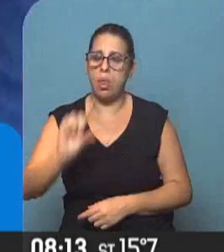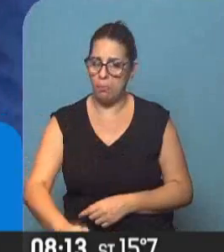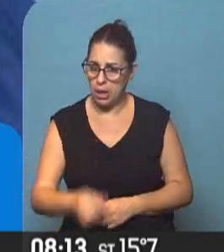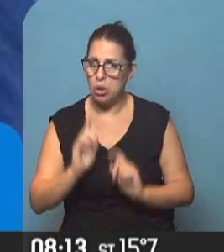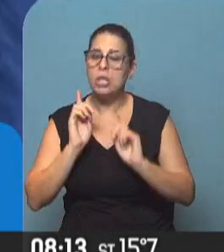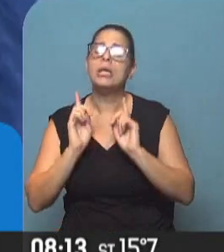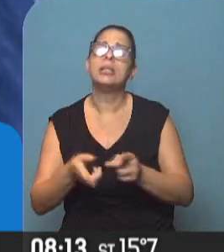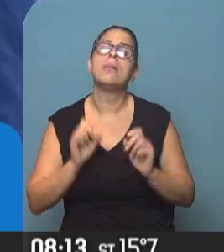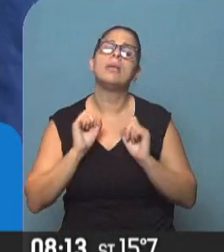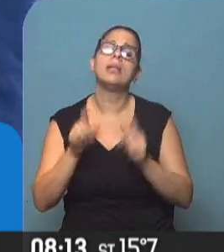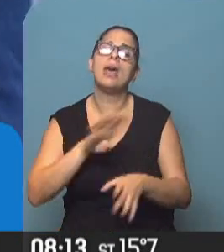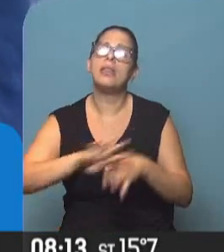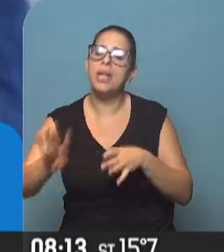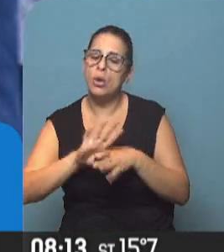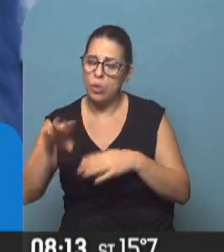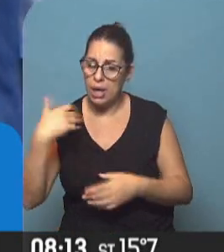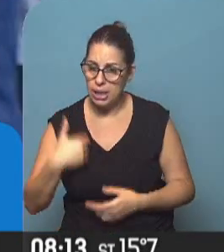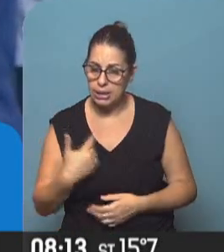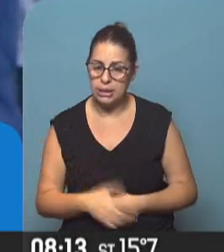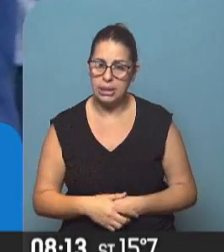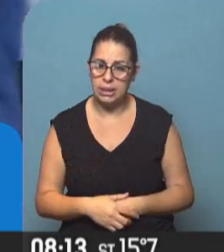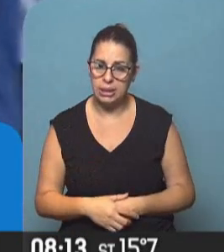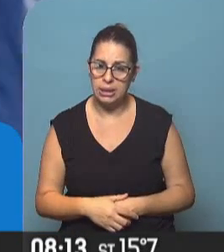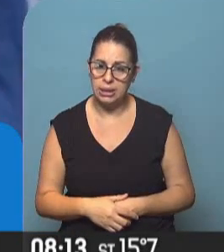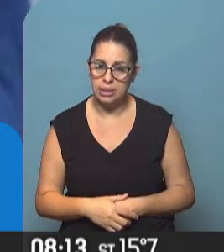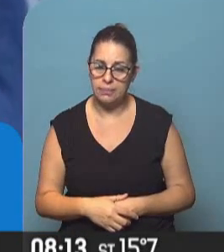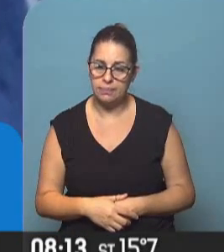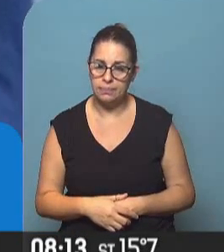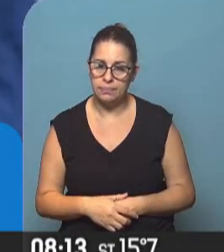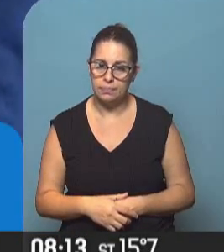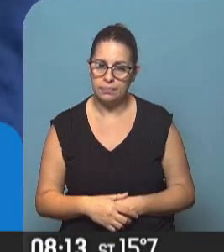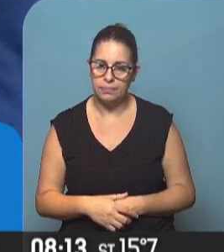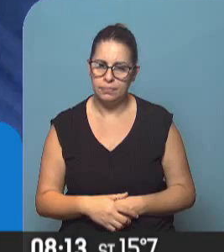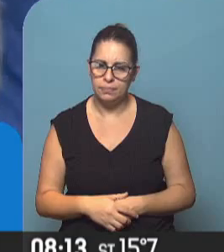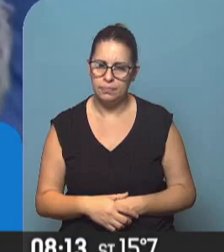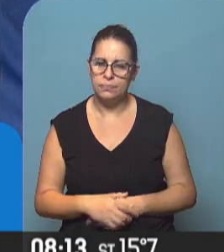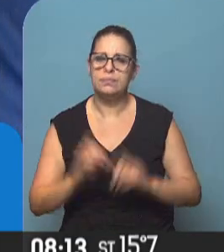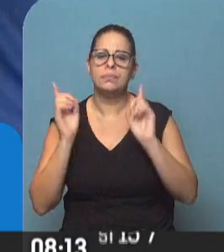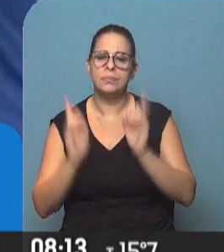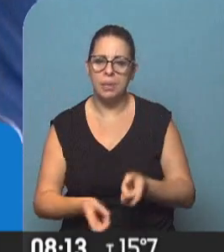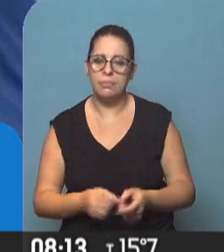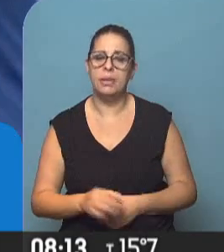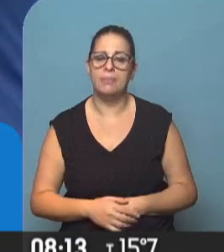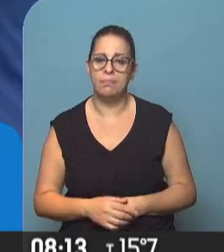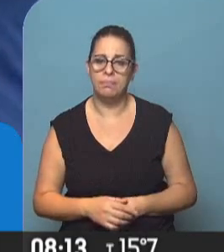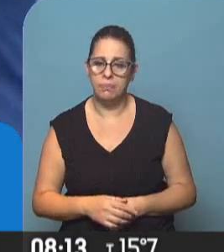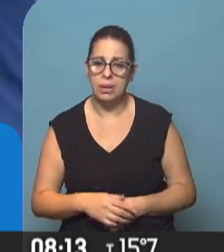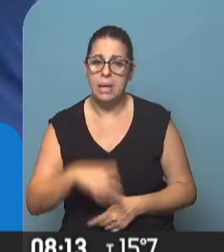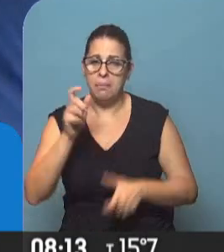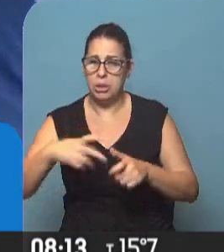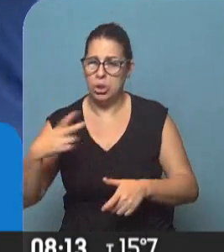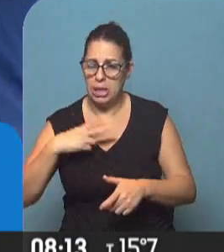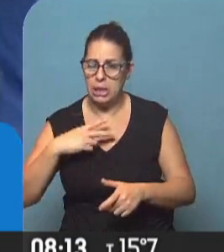endeudar el país de manera inaudita y es hacer cada vez más rico a los